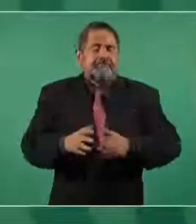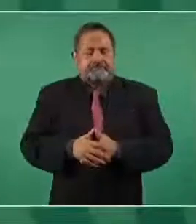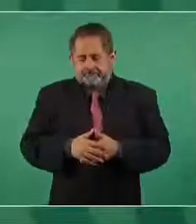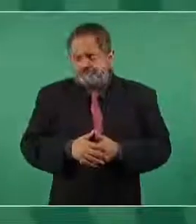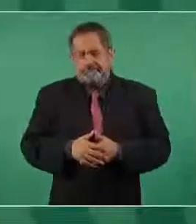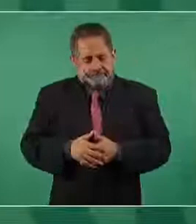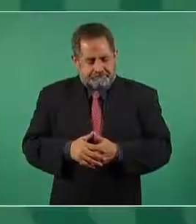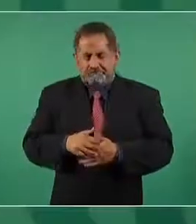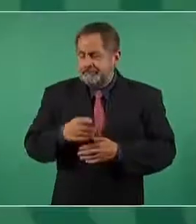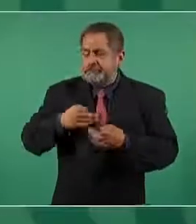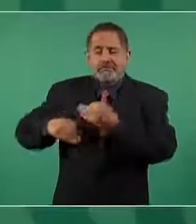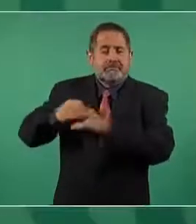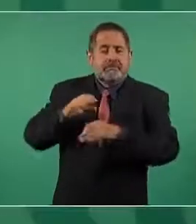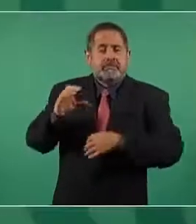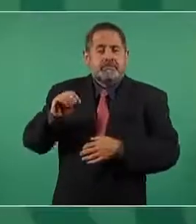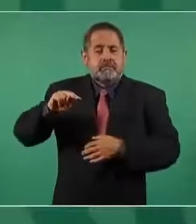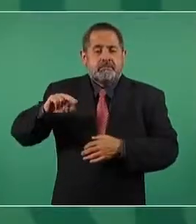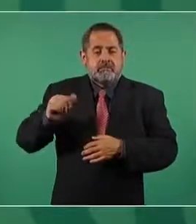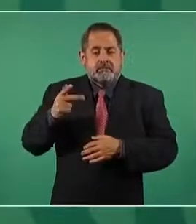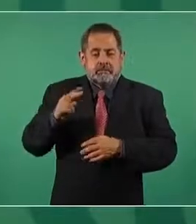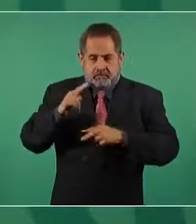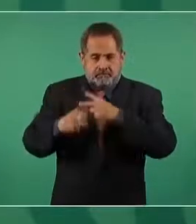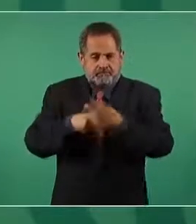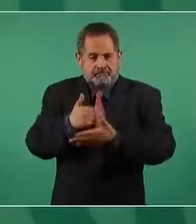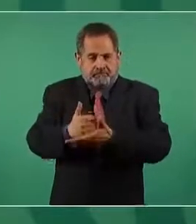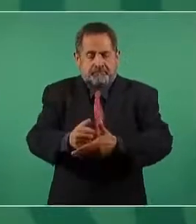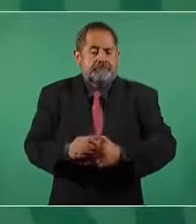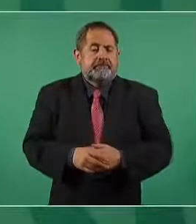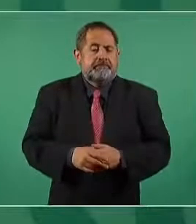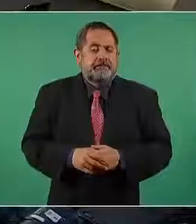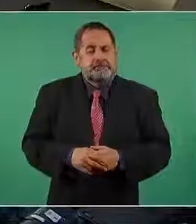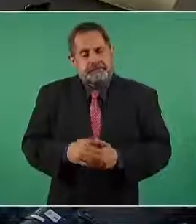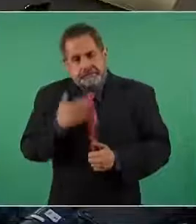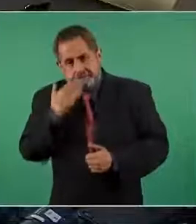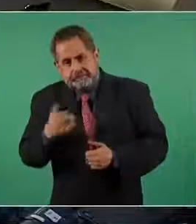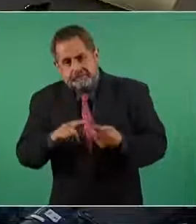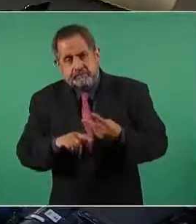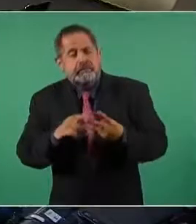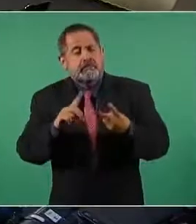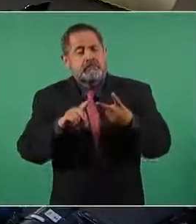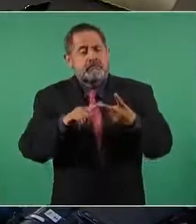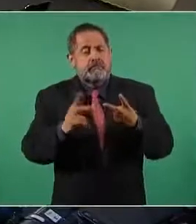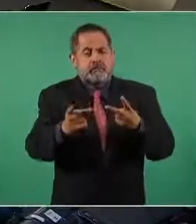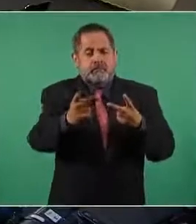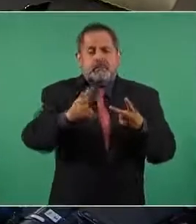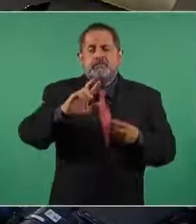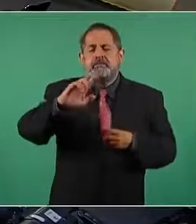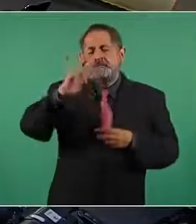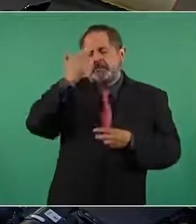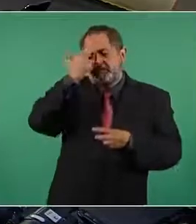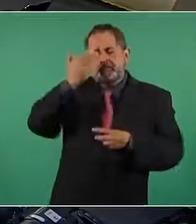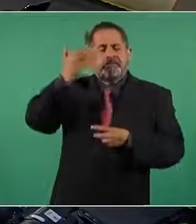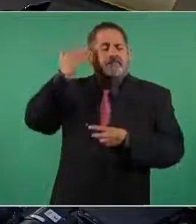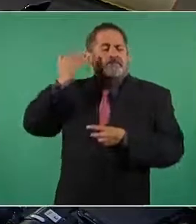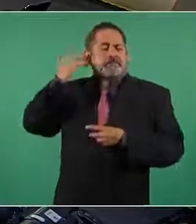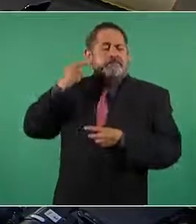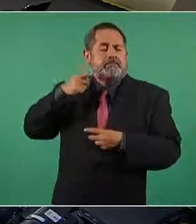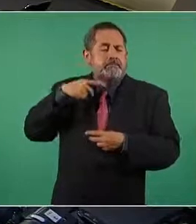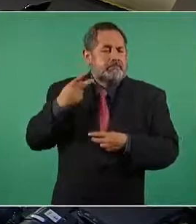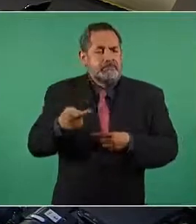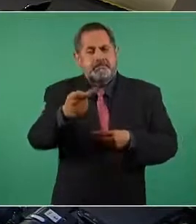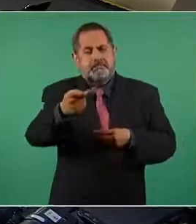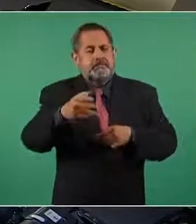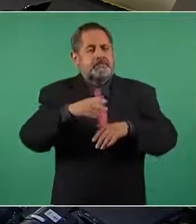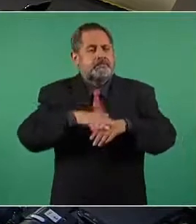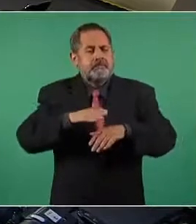Todo el equipo de Conagua está allá. Bien. En una segunda pregunta, presidente, ¿se acuerda que le habíamos planteado este tema